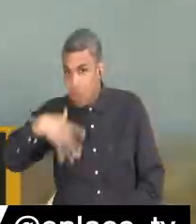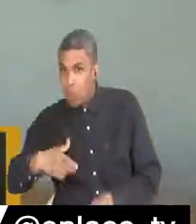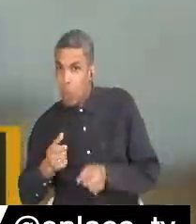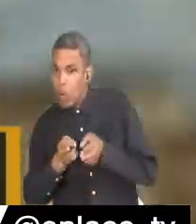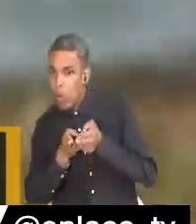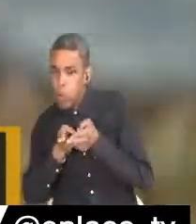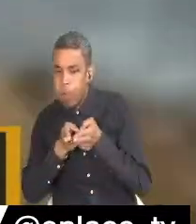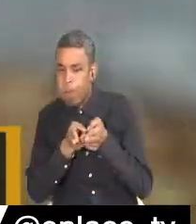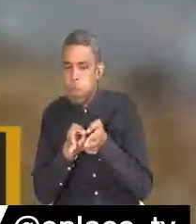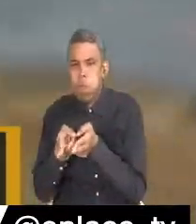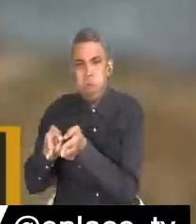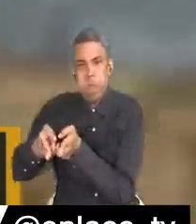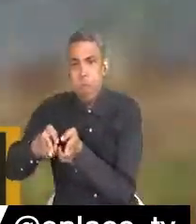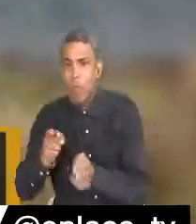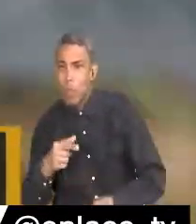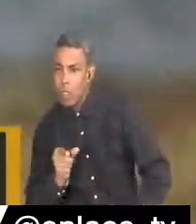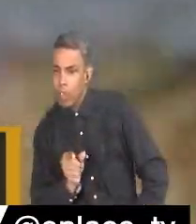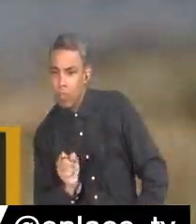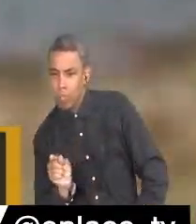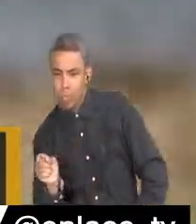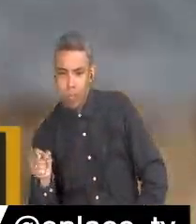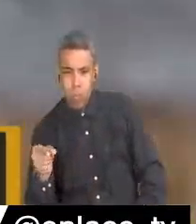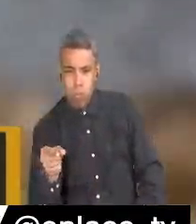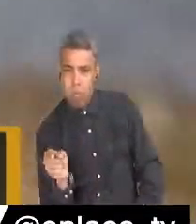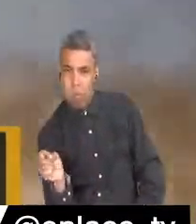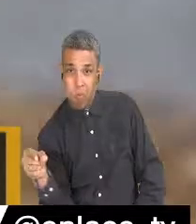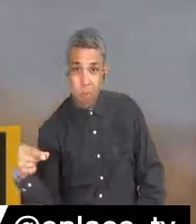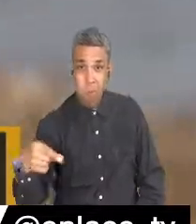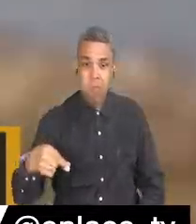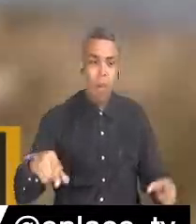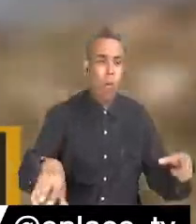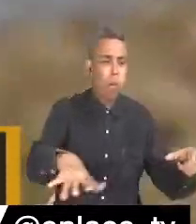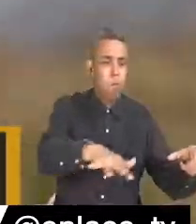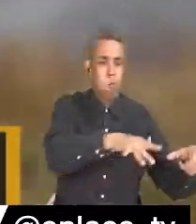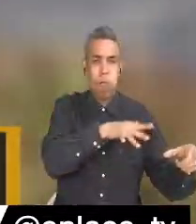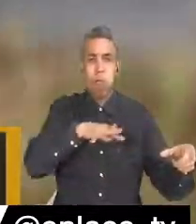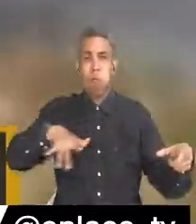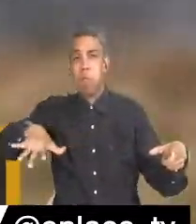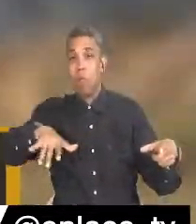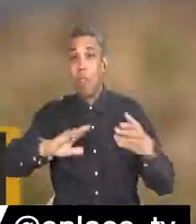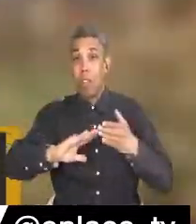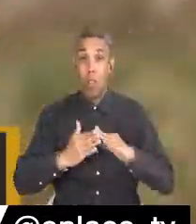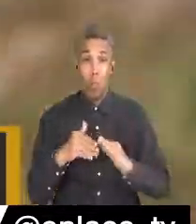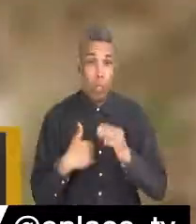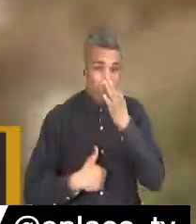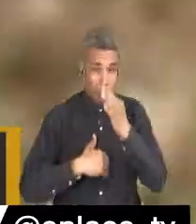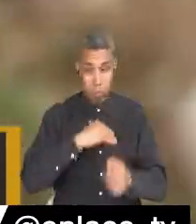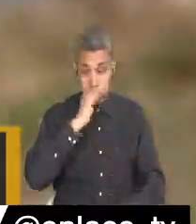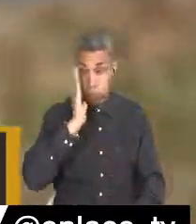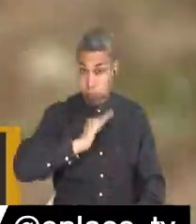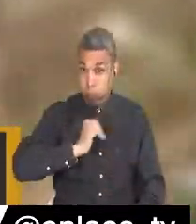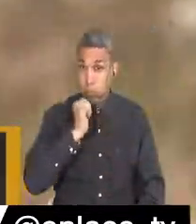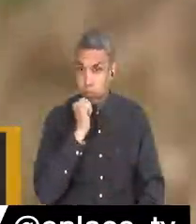Barranca Bermeja, pues ya ha ocasionado algunas dificultades entre las personas que habitan en este sector. Camino de San